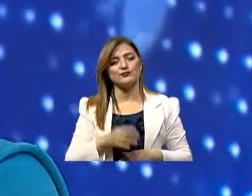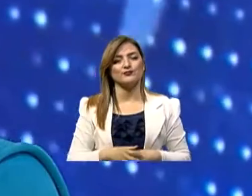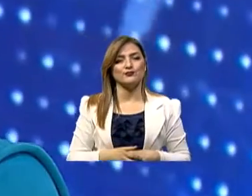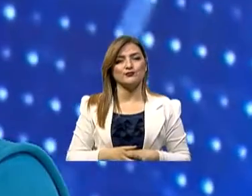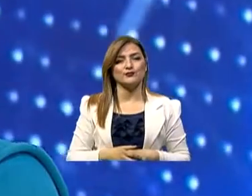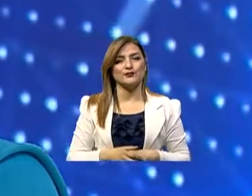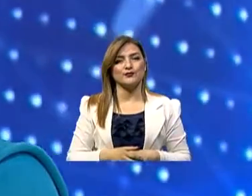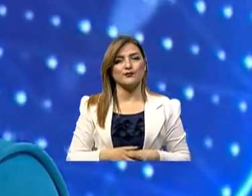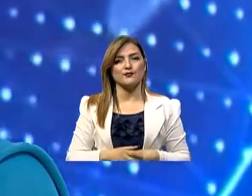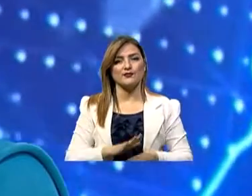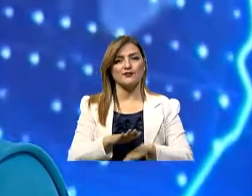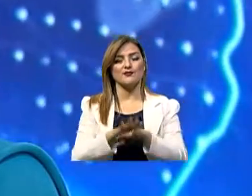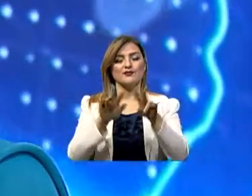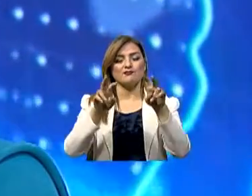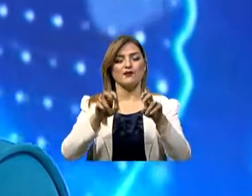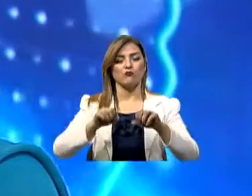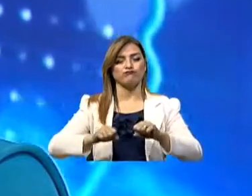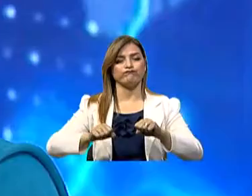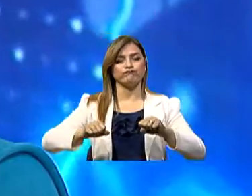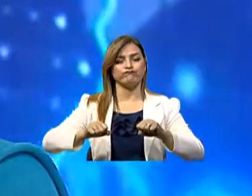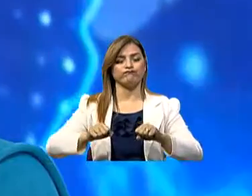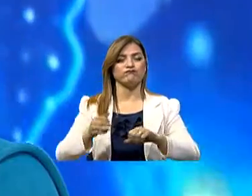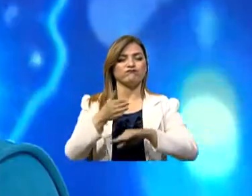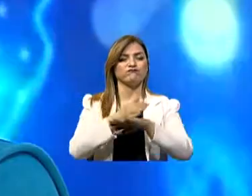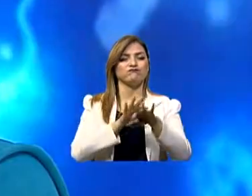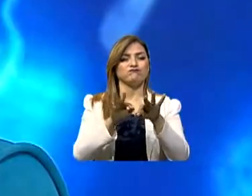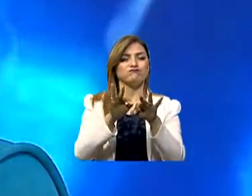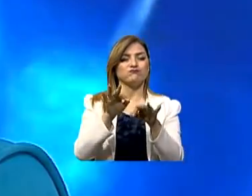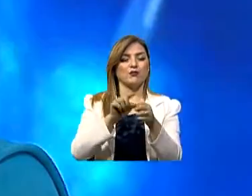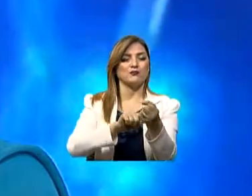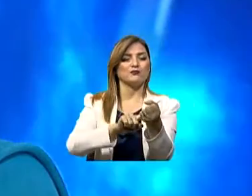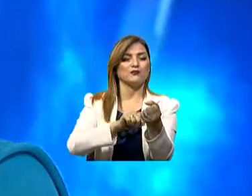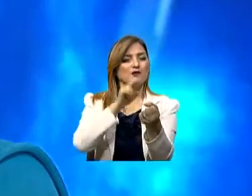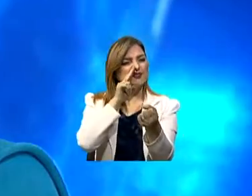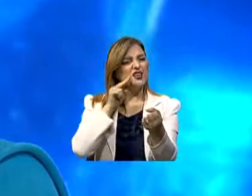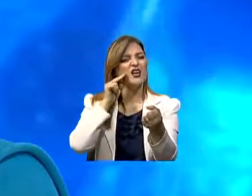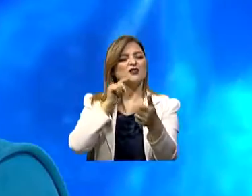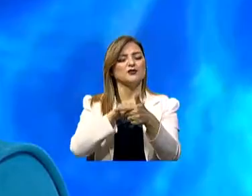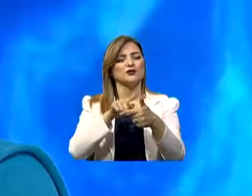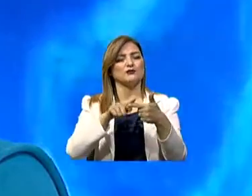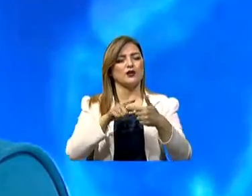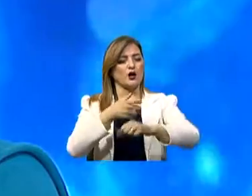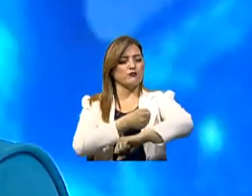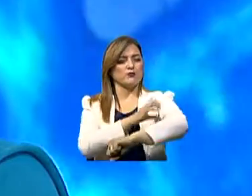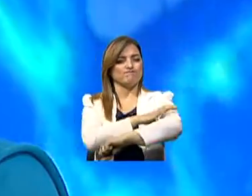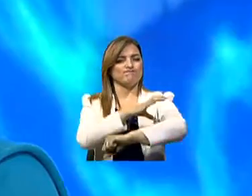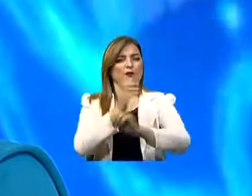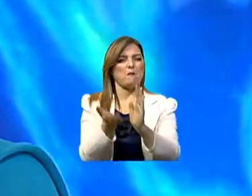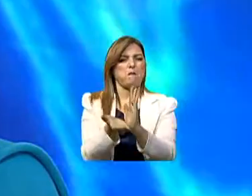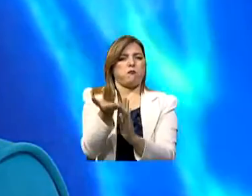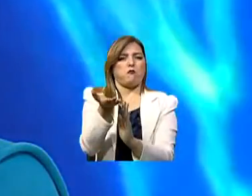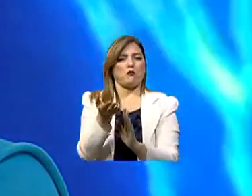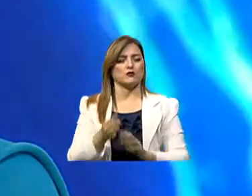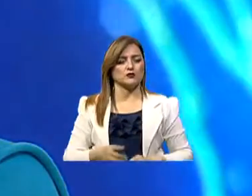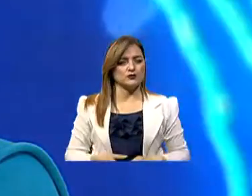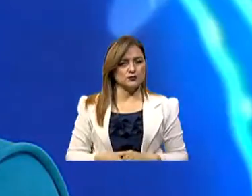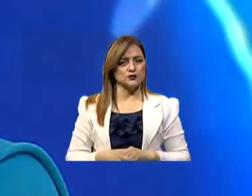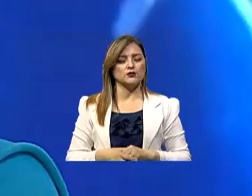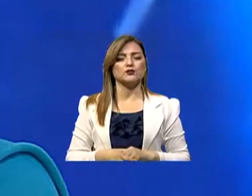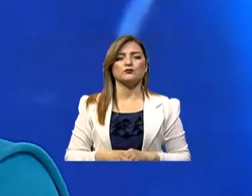enfermedad que está relacionada con la obesidad como ya habíamos comentado la diabetes fundamentalmente la presión a la presión alta en